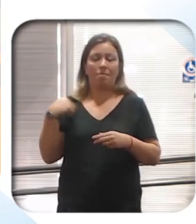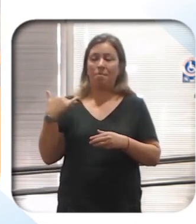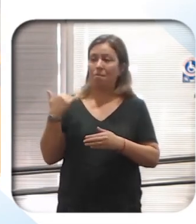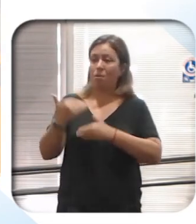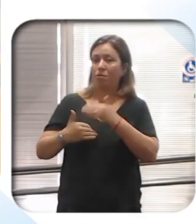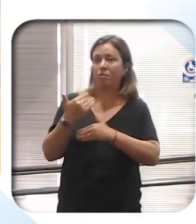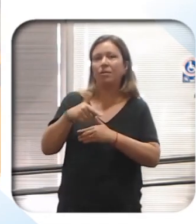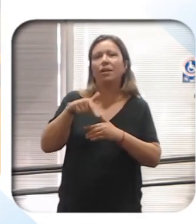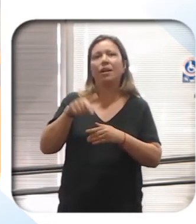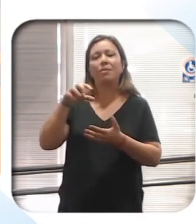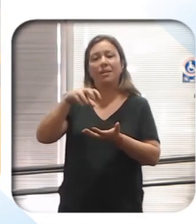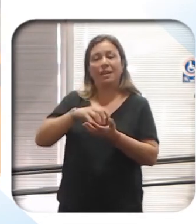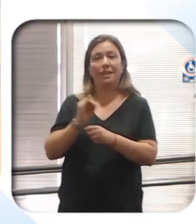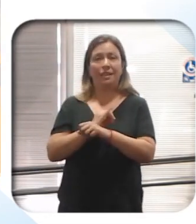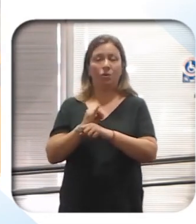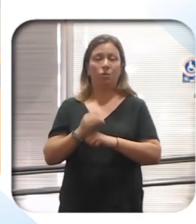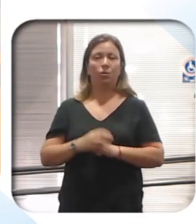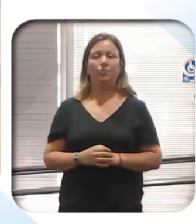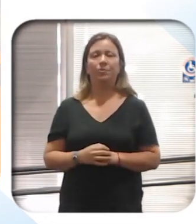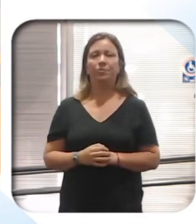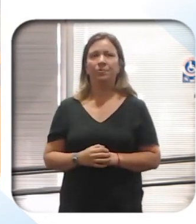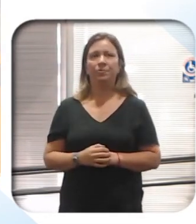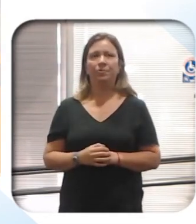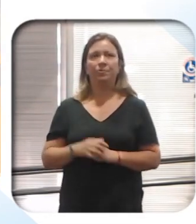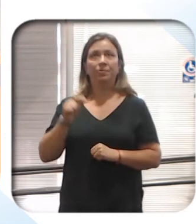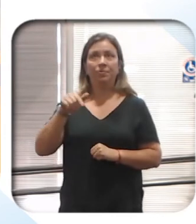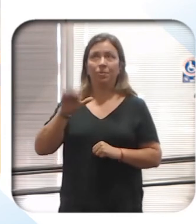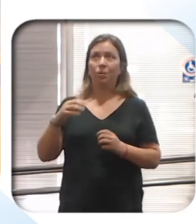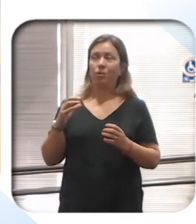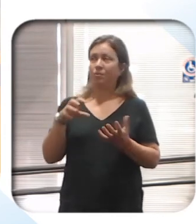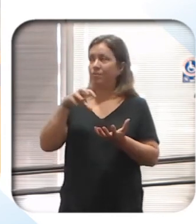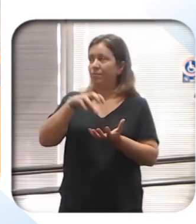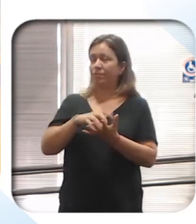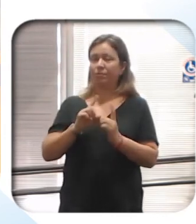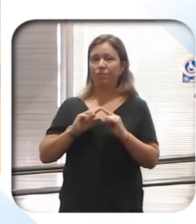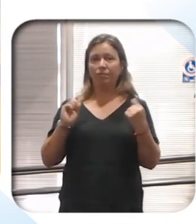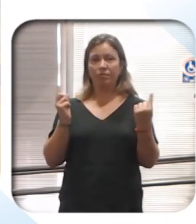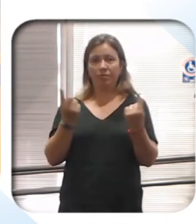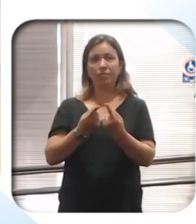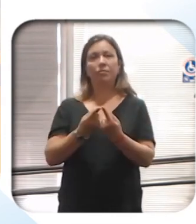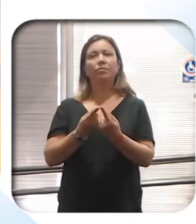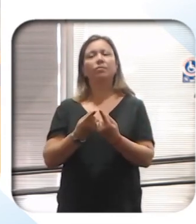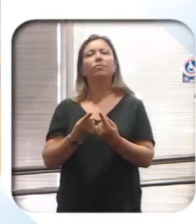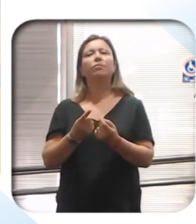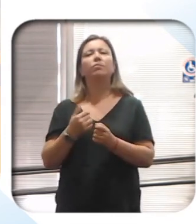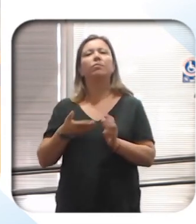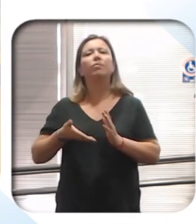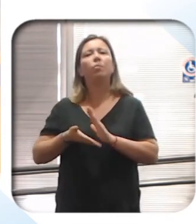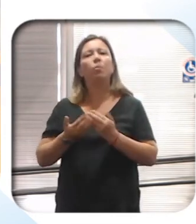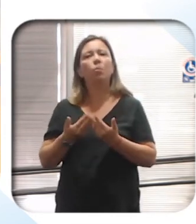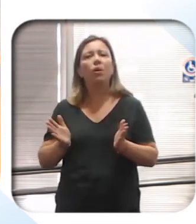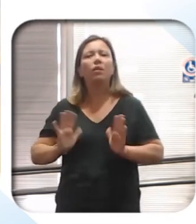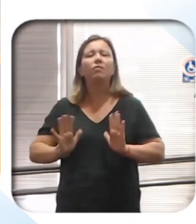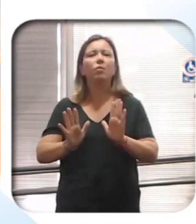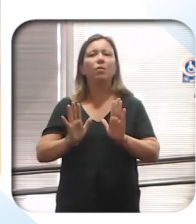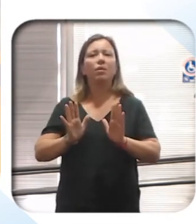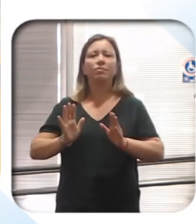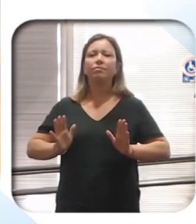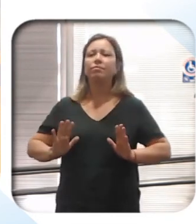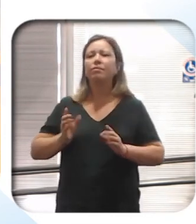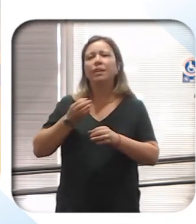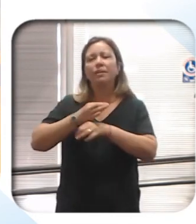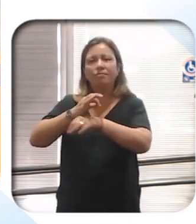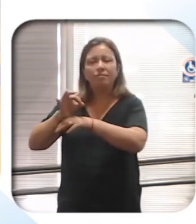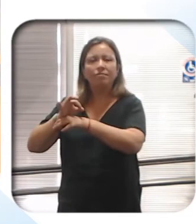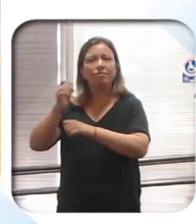este instituto. Y desde esta casa, desde este Centro de Estudios, formar, capacitar,